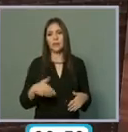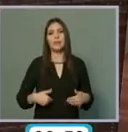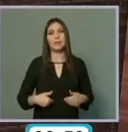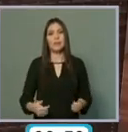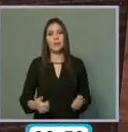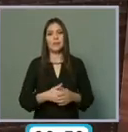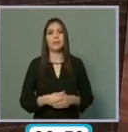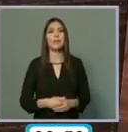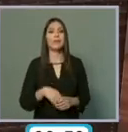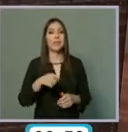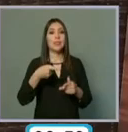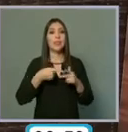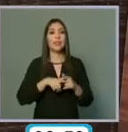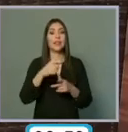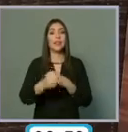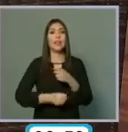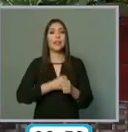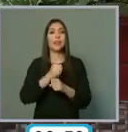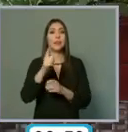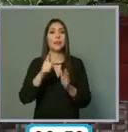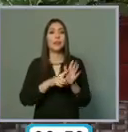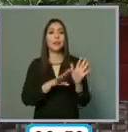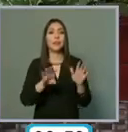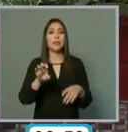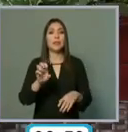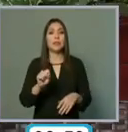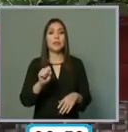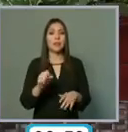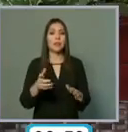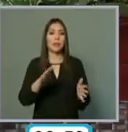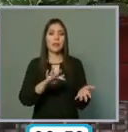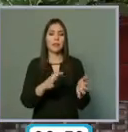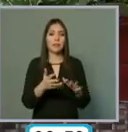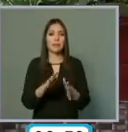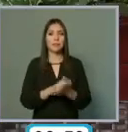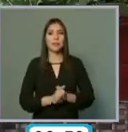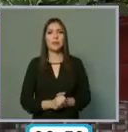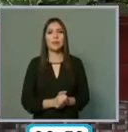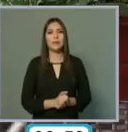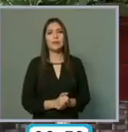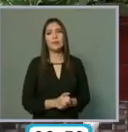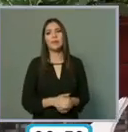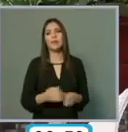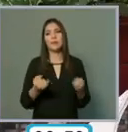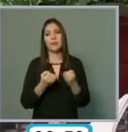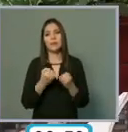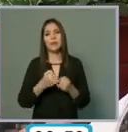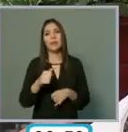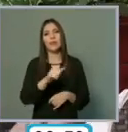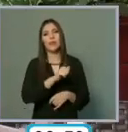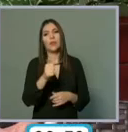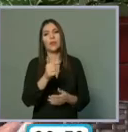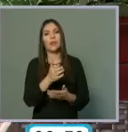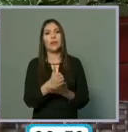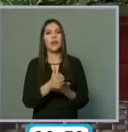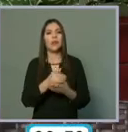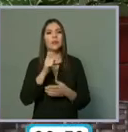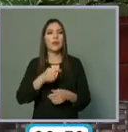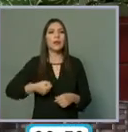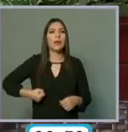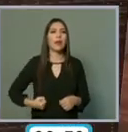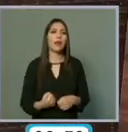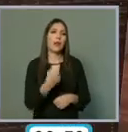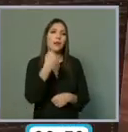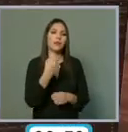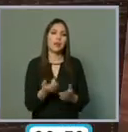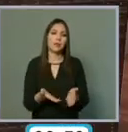ves? nacieron en 1960, ¿no? Nacieron en 1900, más o menos en el 60. Y no podíamos dejar de mencionar los de canasta. Sí, Ah,